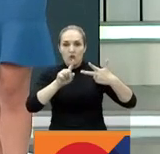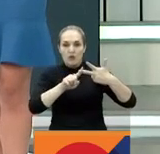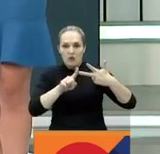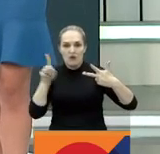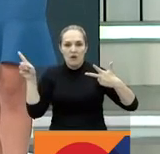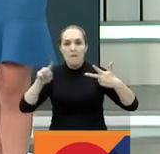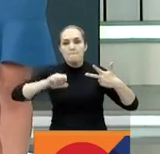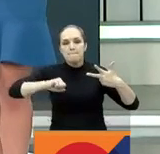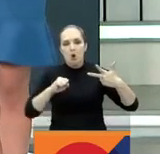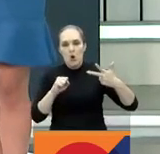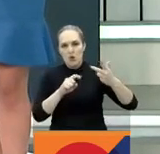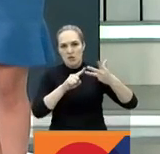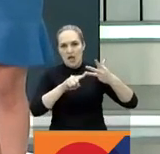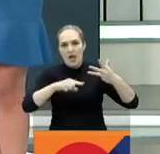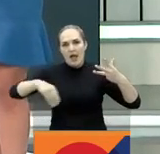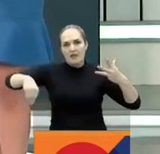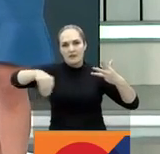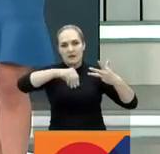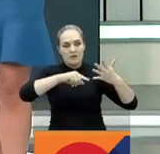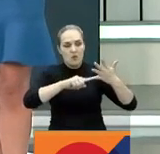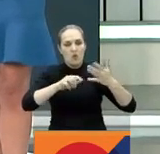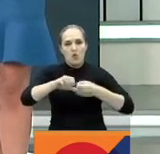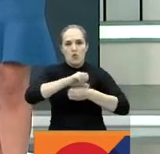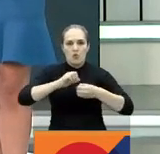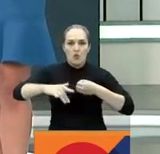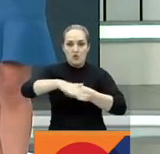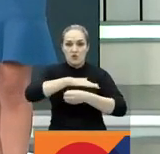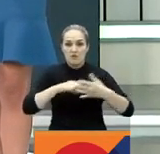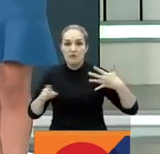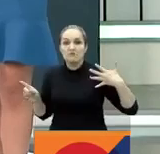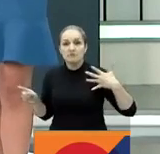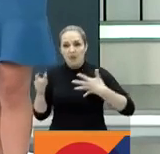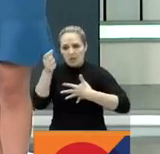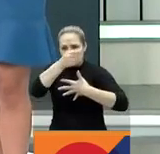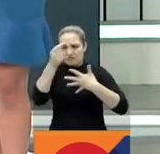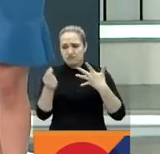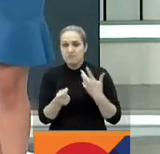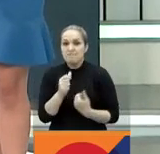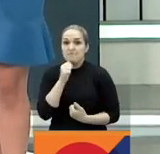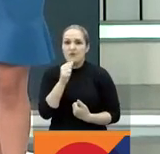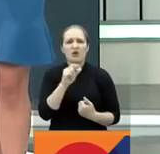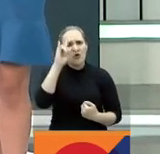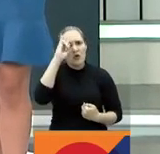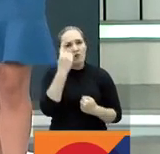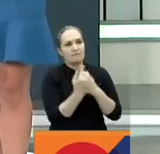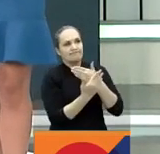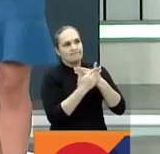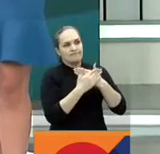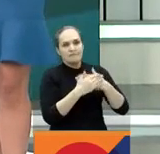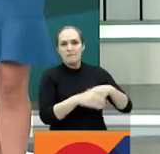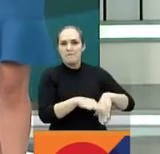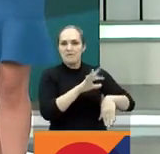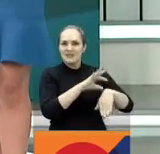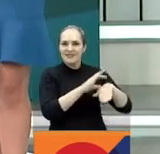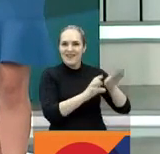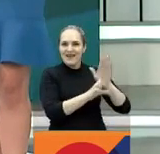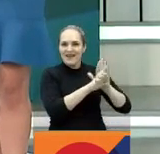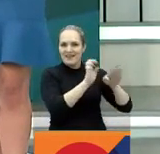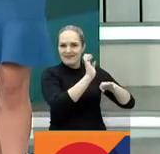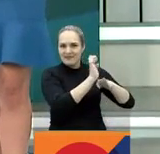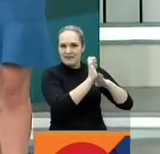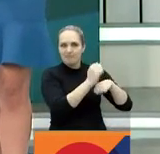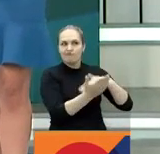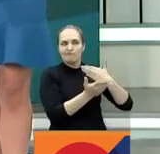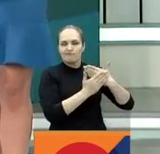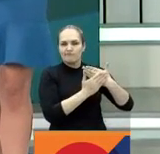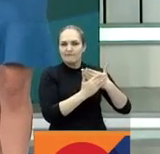con 227 y Cundinamarca con 223, según la fuente de Medicina Legal. Y es que precisamente